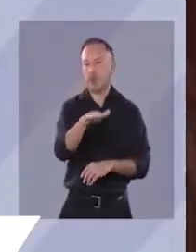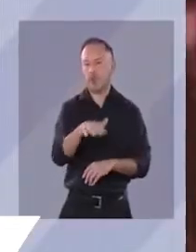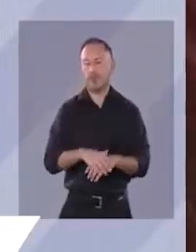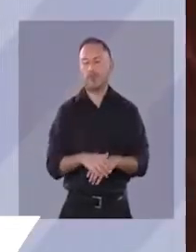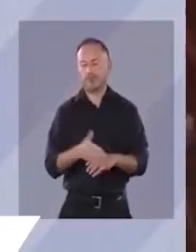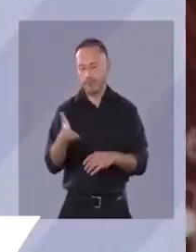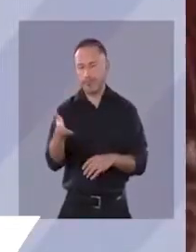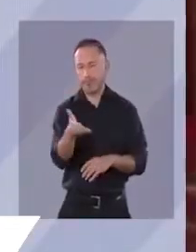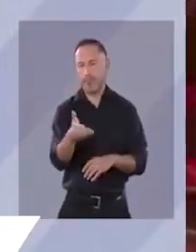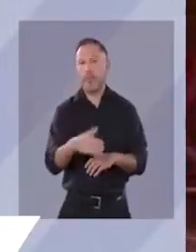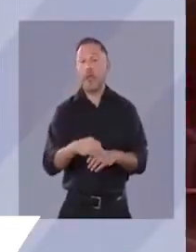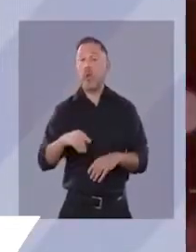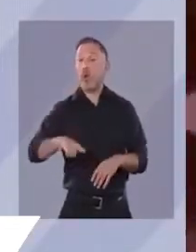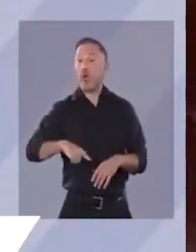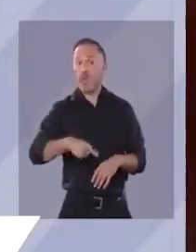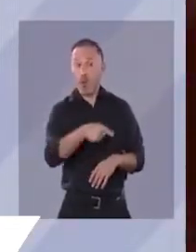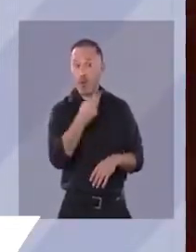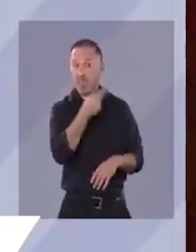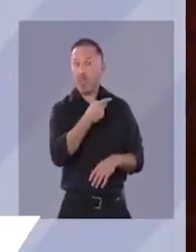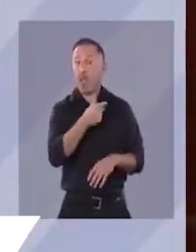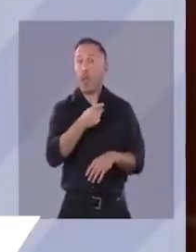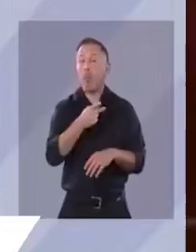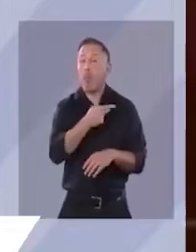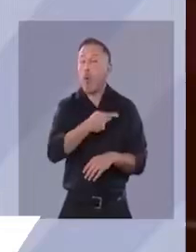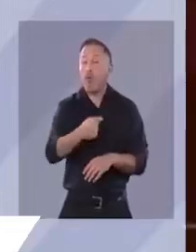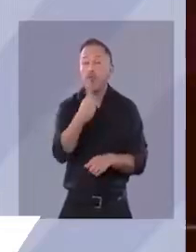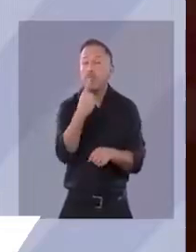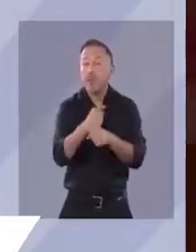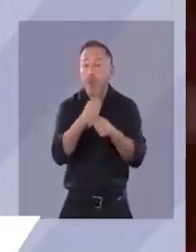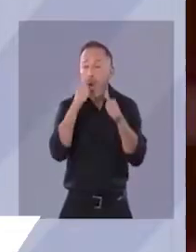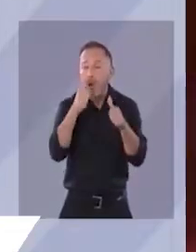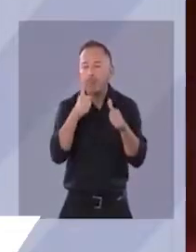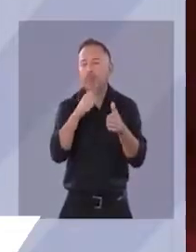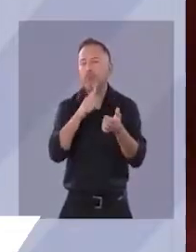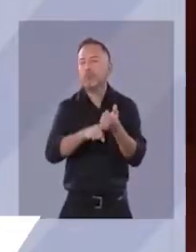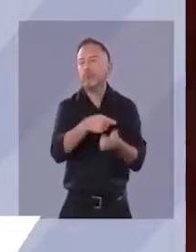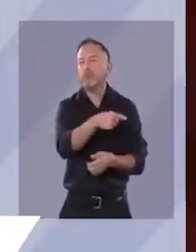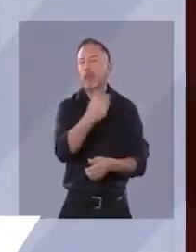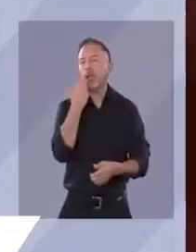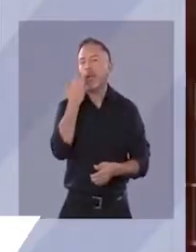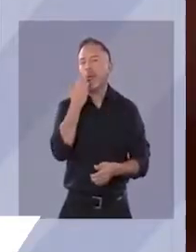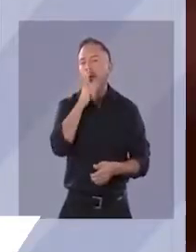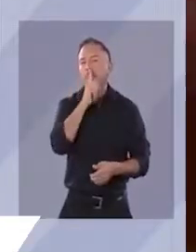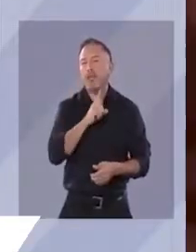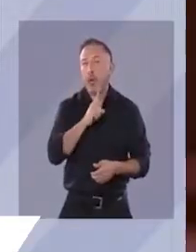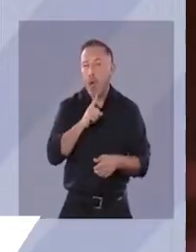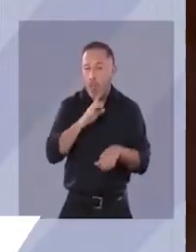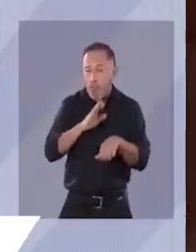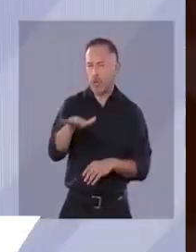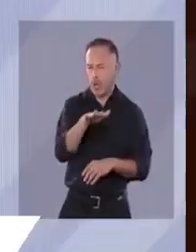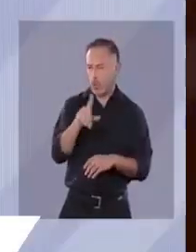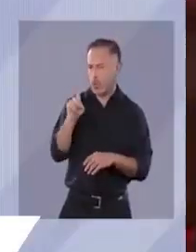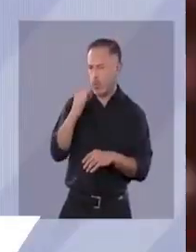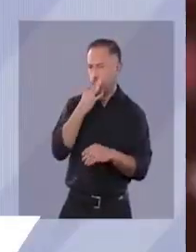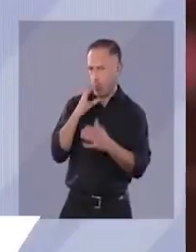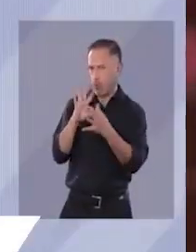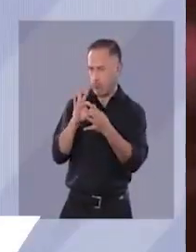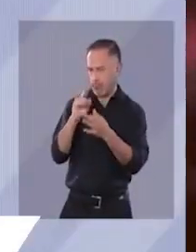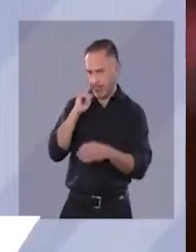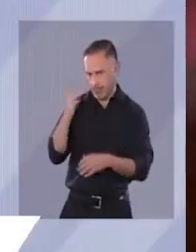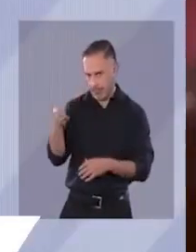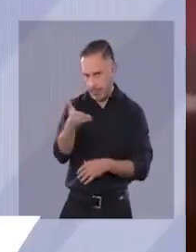jalar a la puntera en las preferencias electorales a Lodazal, que estuvo